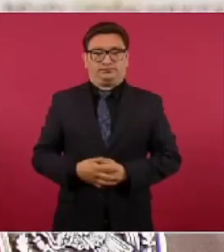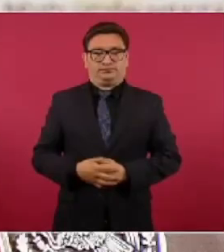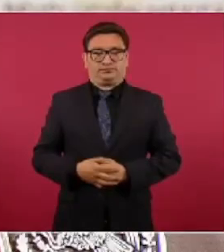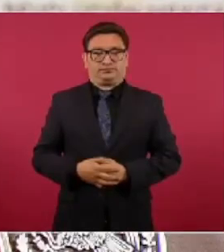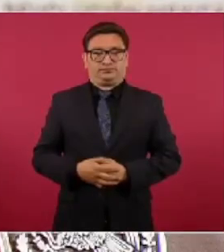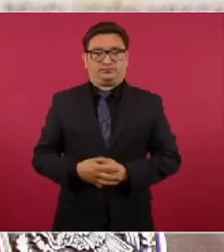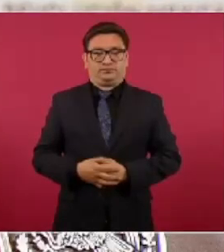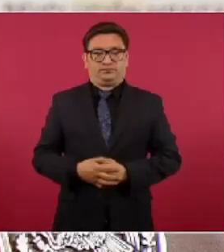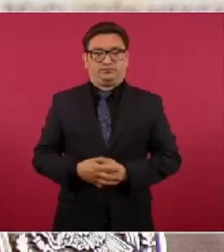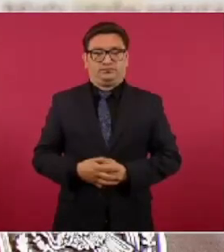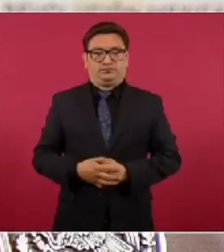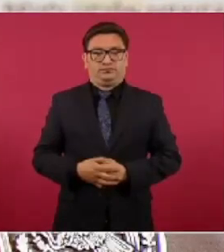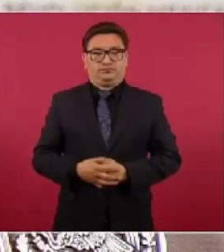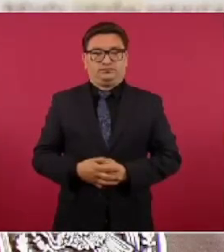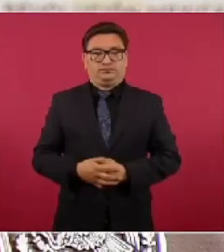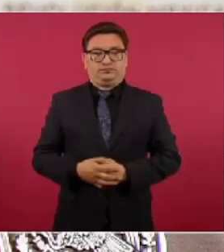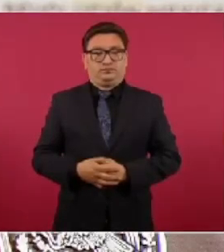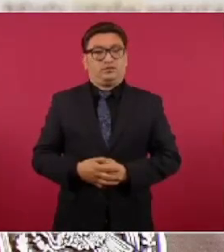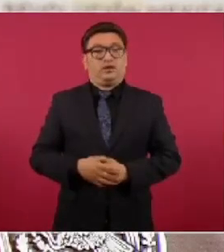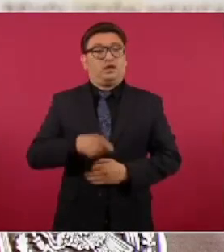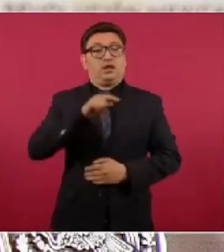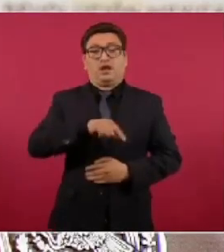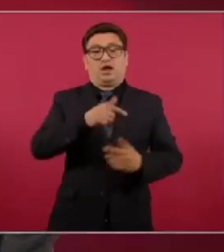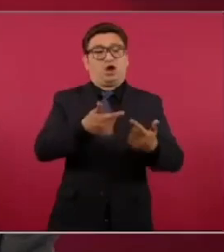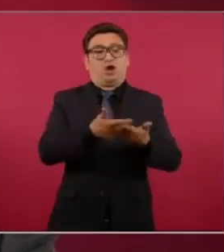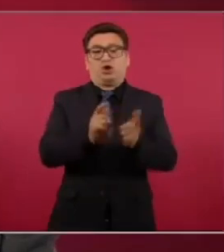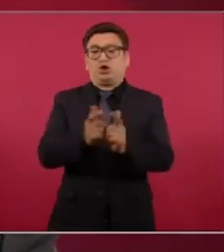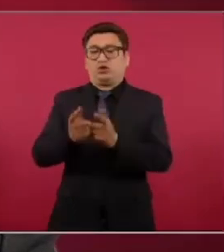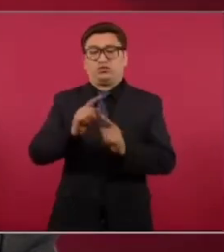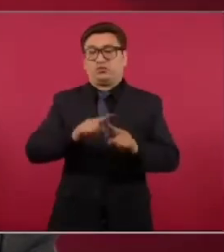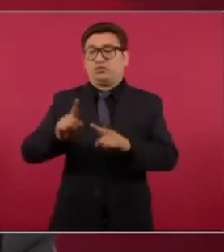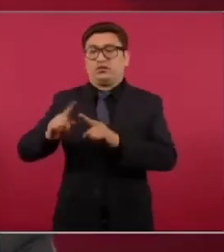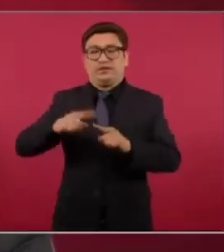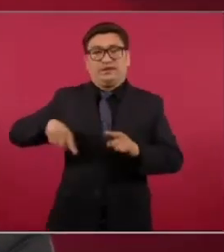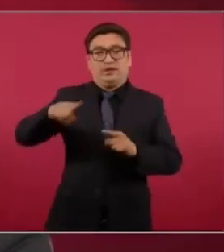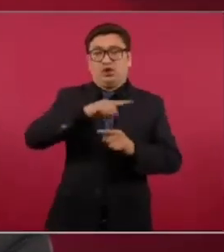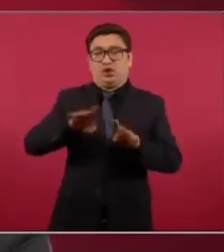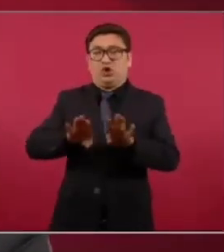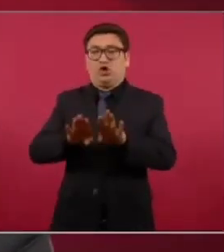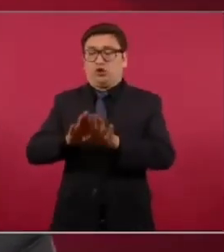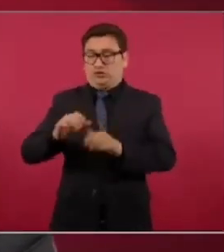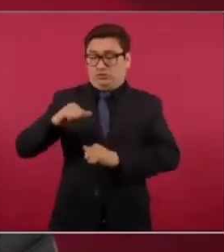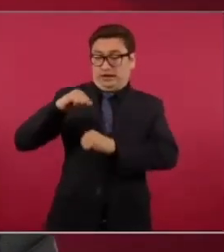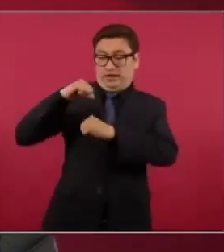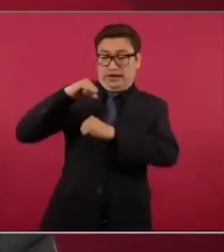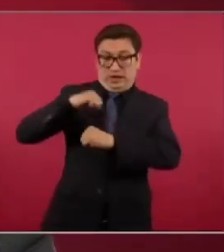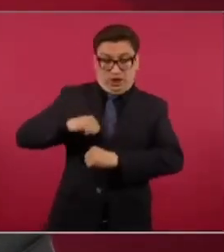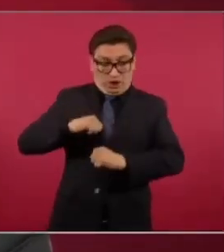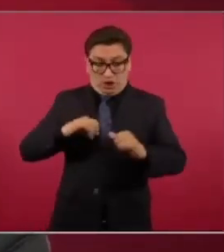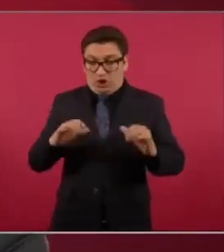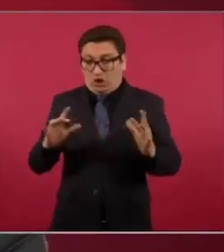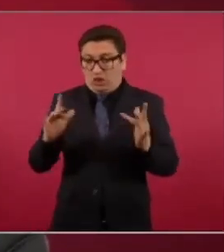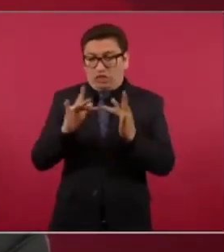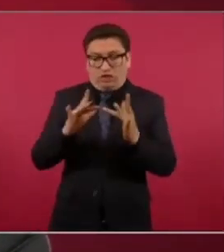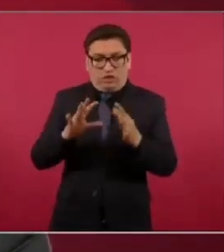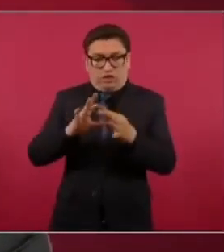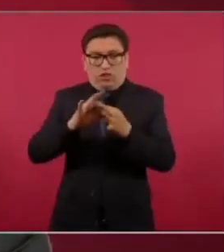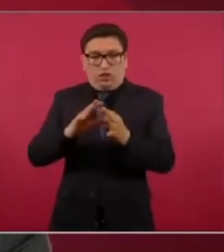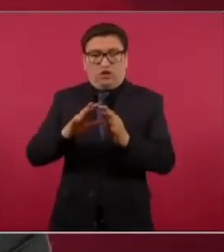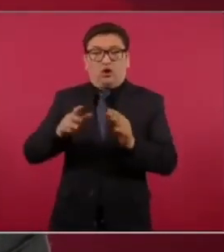vinculación, asociación delictuosa entre autoridades y